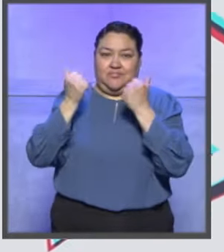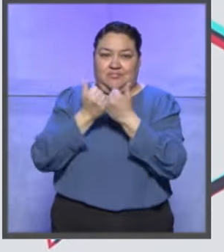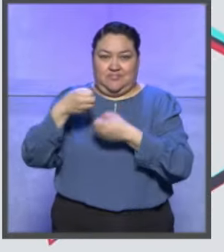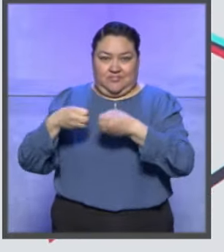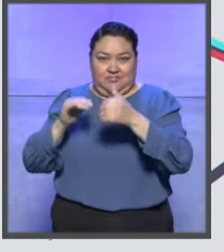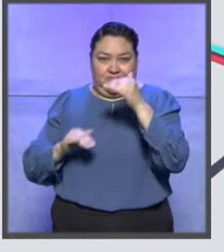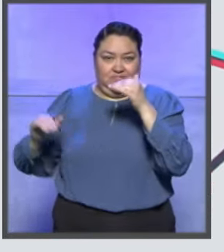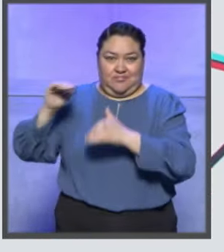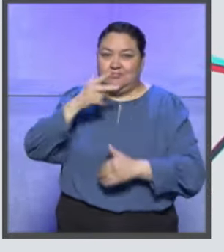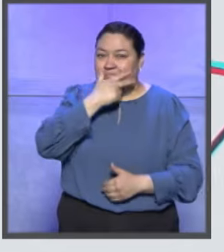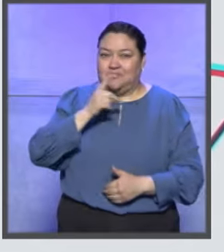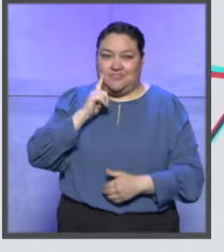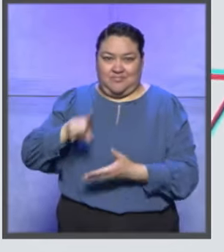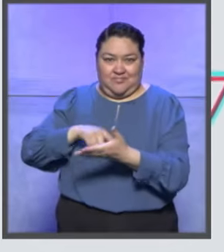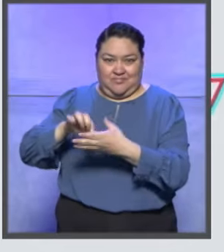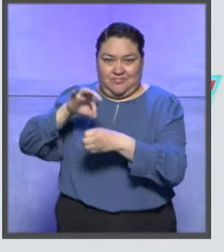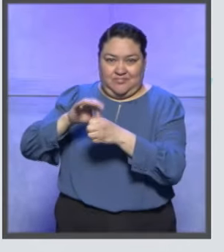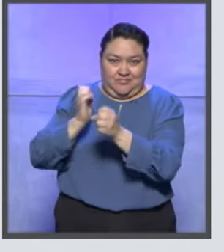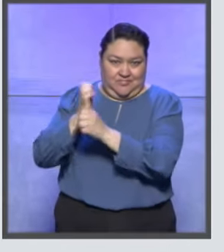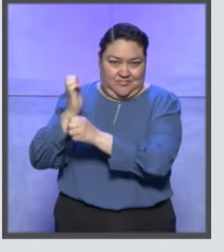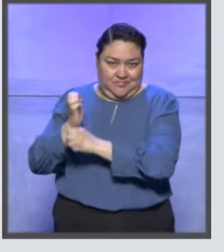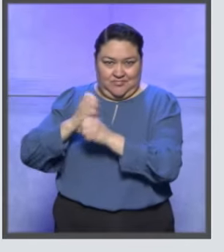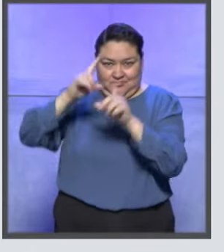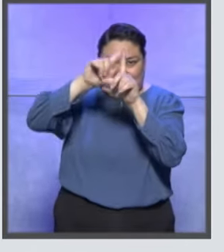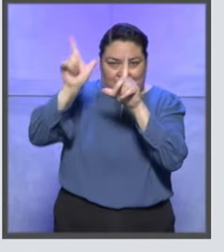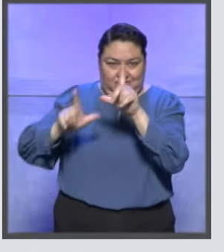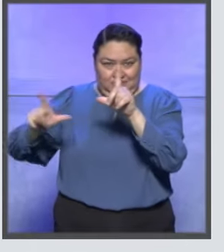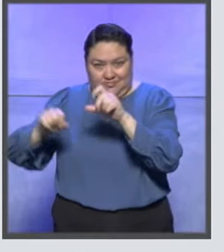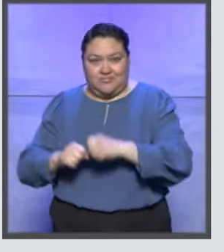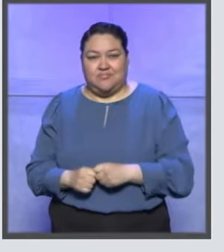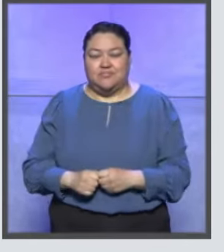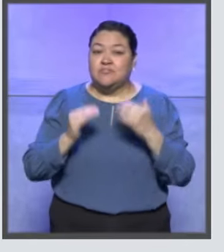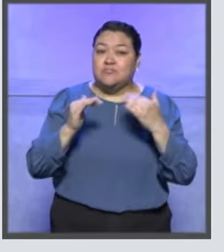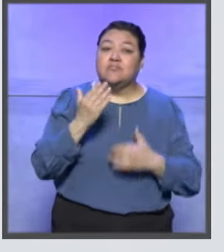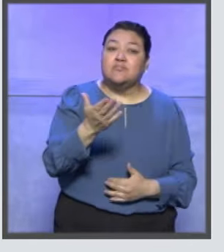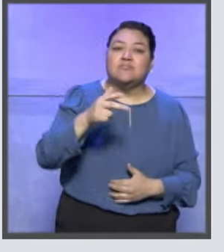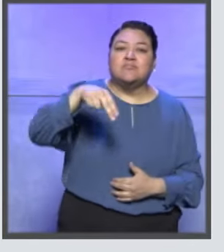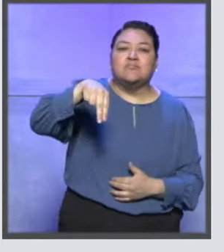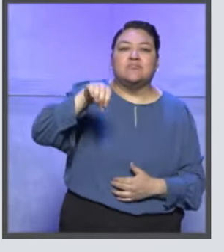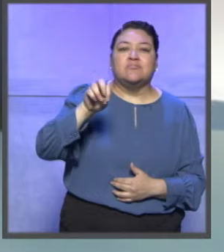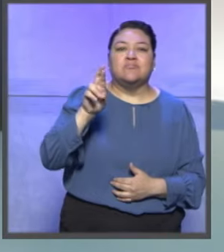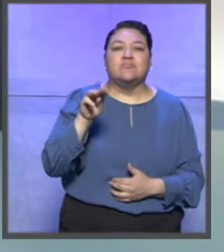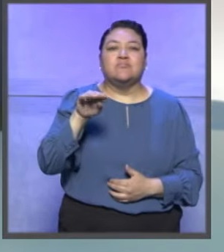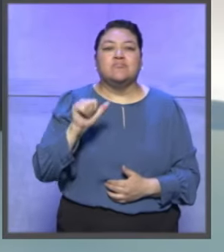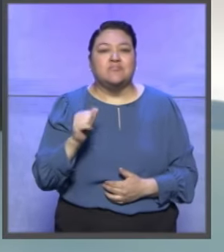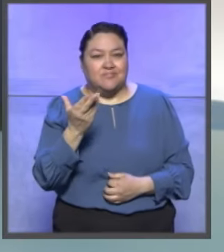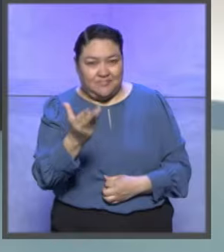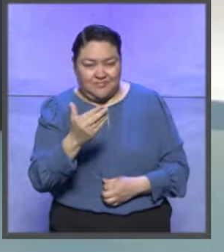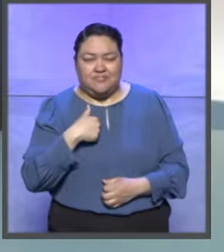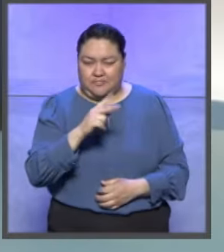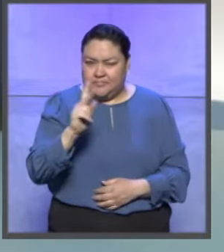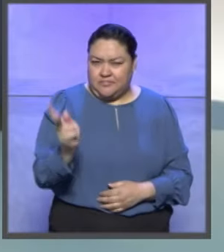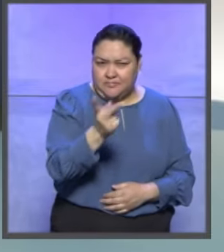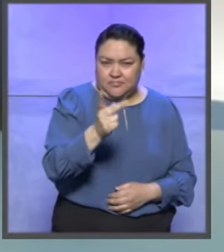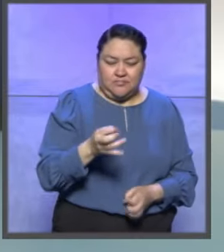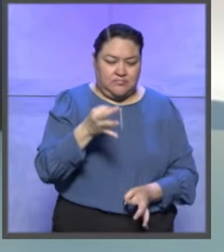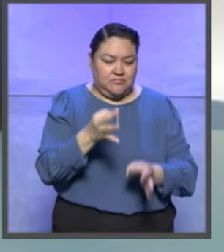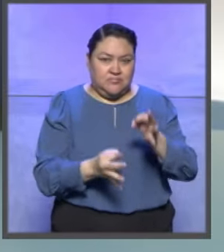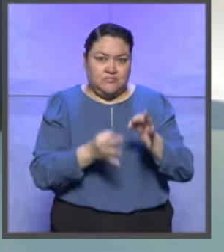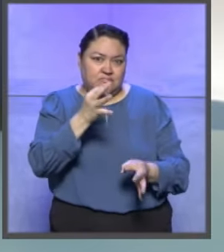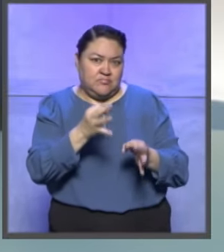Espinosa Armengol, presidenta de la Asociación de Magistradas y Magistrados Electorales Locales de los Estados Unidos Mexicanos. Voy con Norma